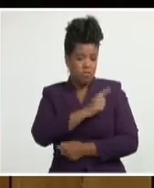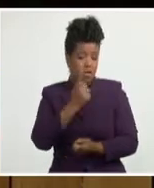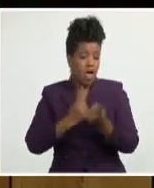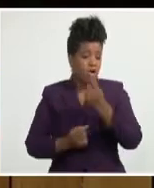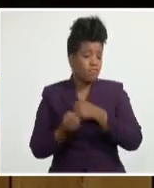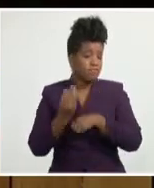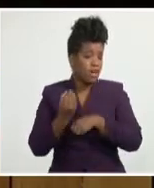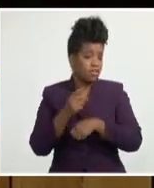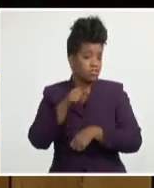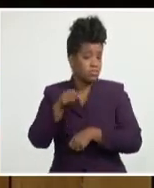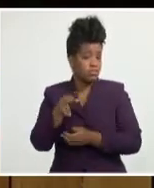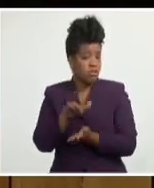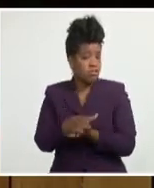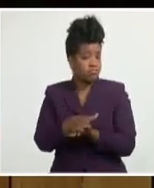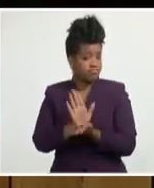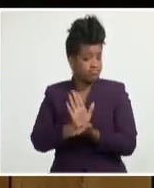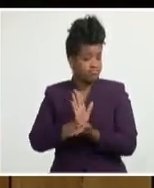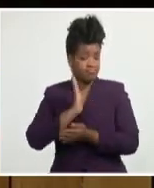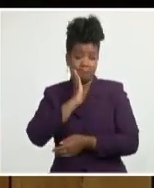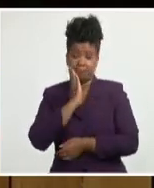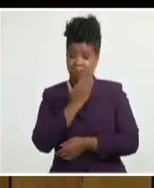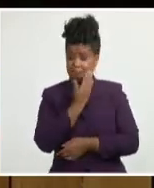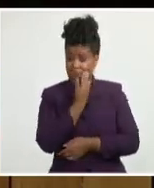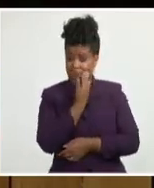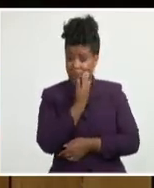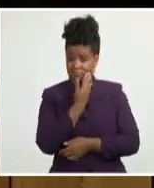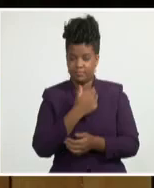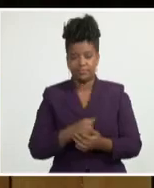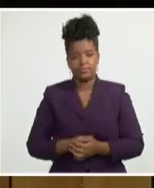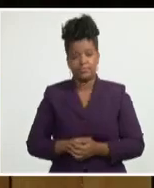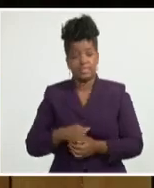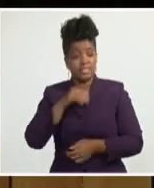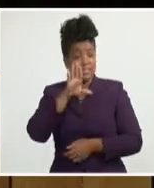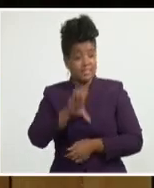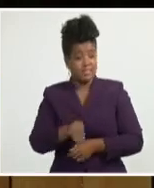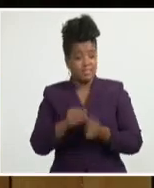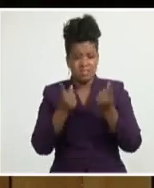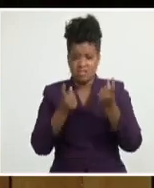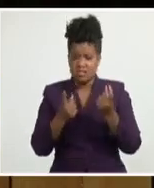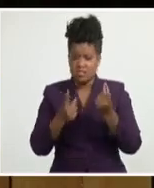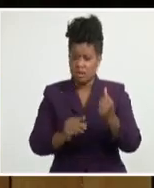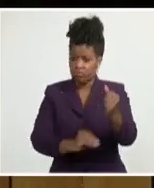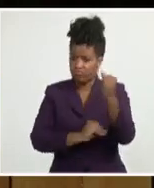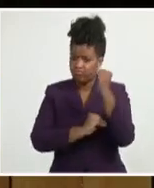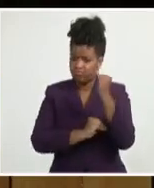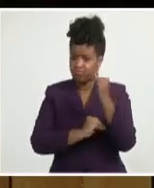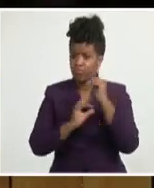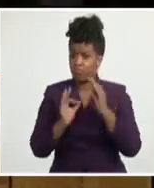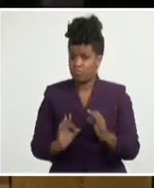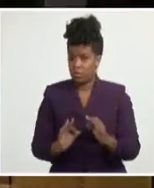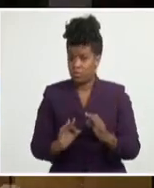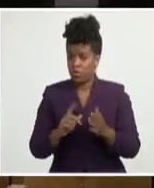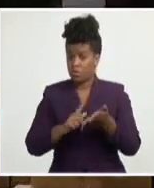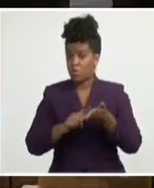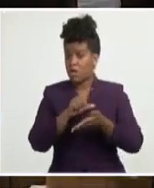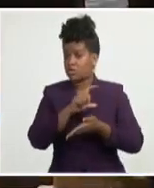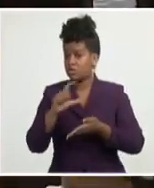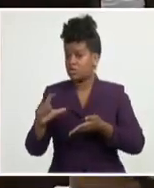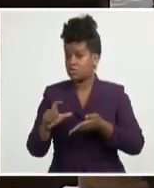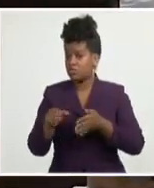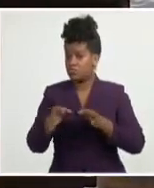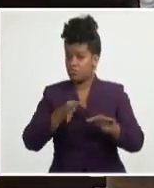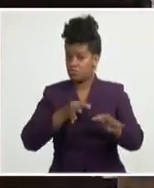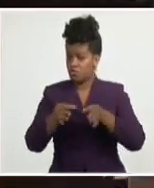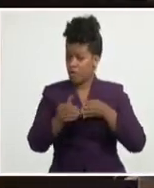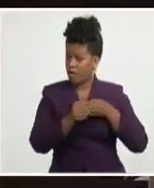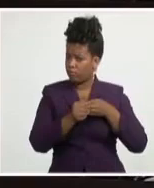compromiso y la doble moral. Destacó que se necesita fortalecer la vida interna del partido para funcionar con liderazgo